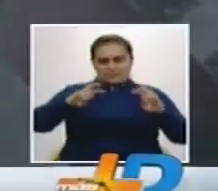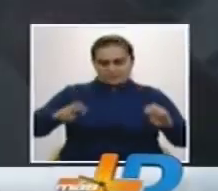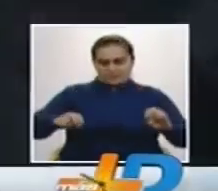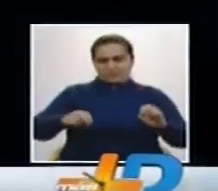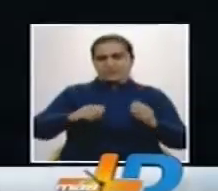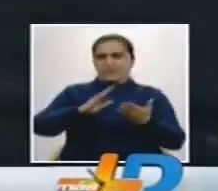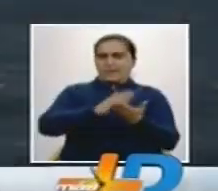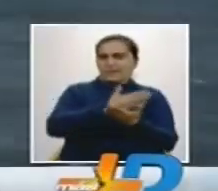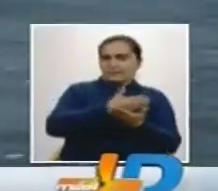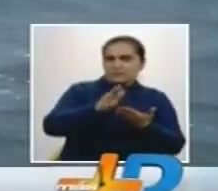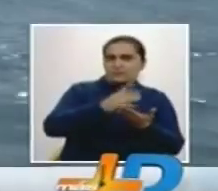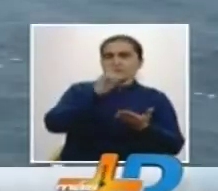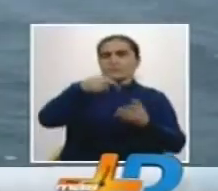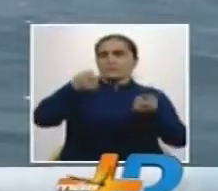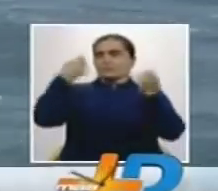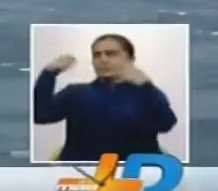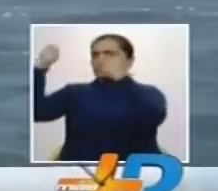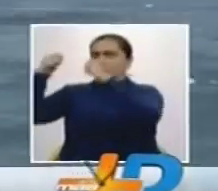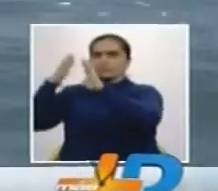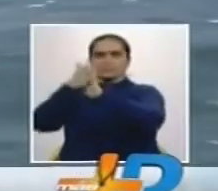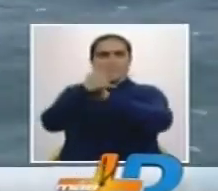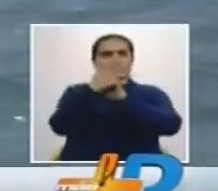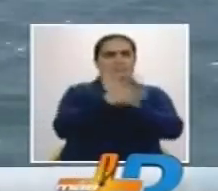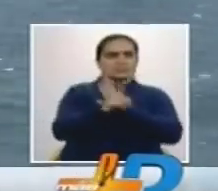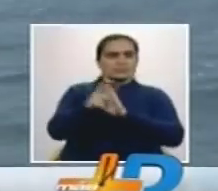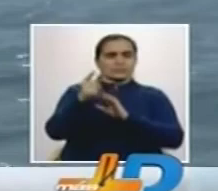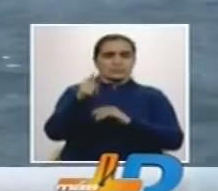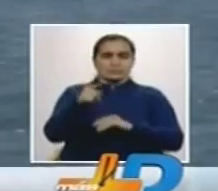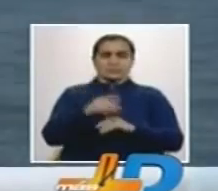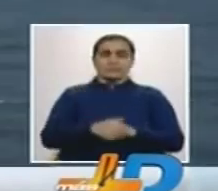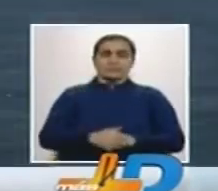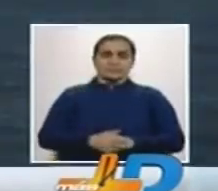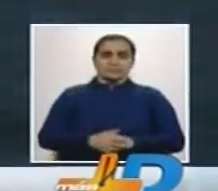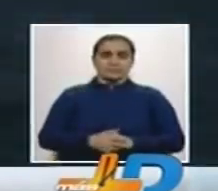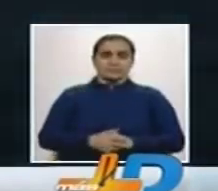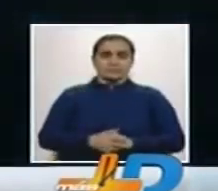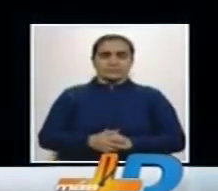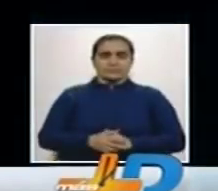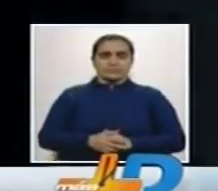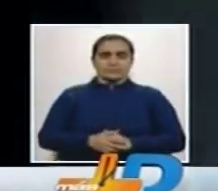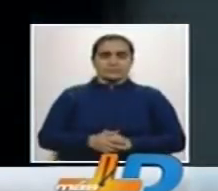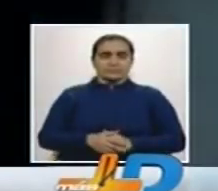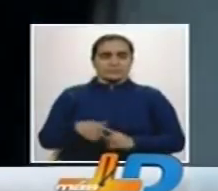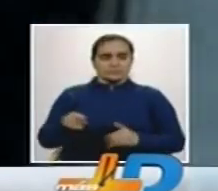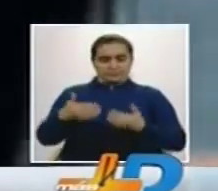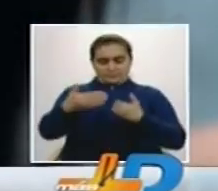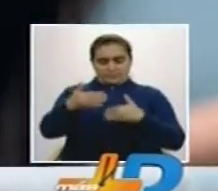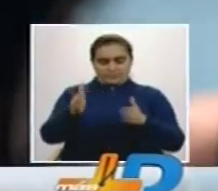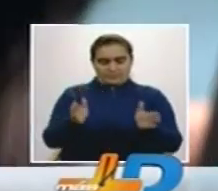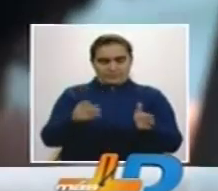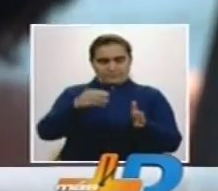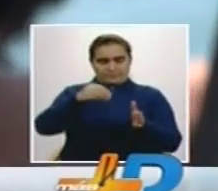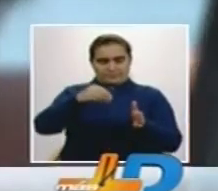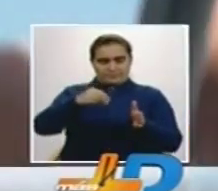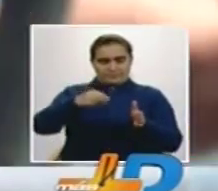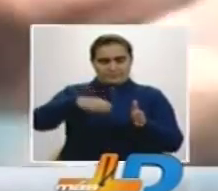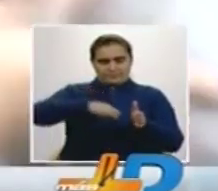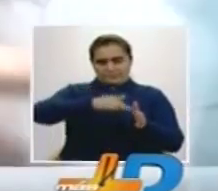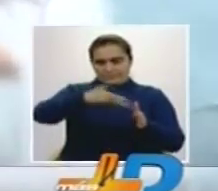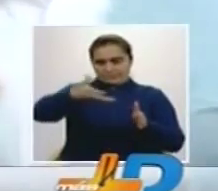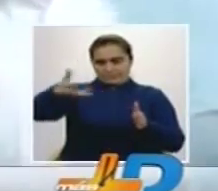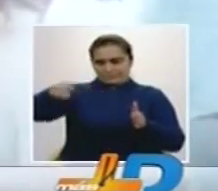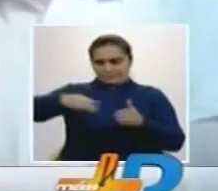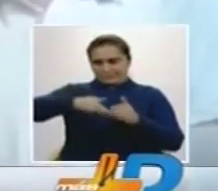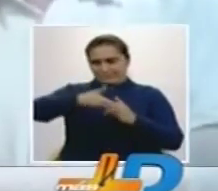interpretarlo y darlo a conocer con toda la fuerza de su intelecto. Las cenizas de Germán Patiño, el gestor del